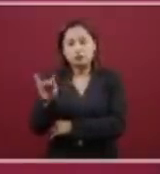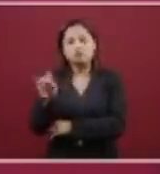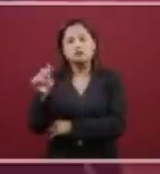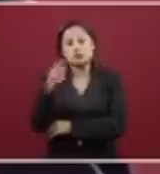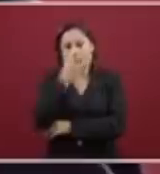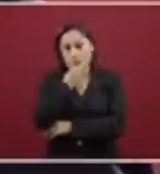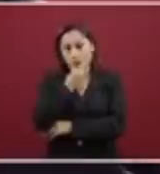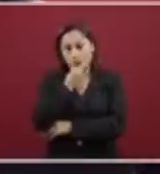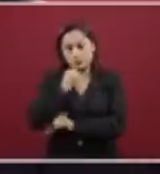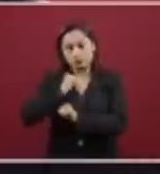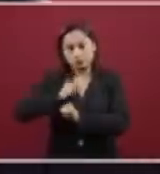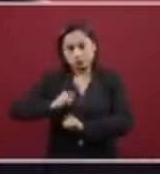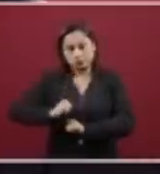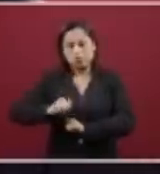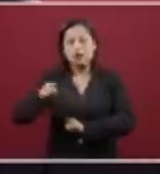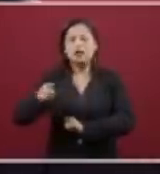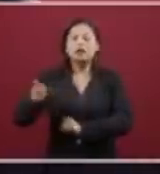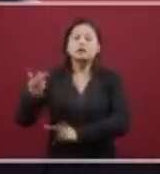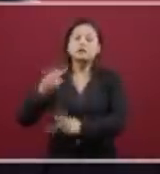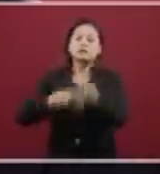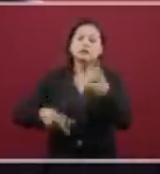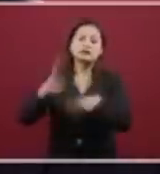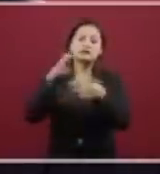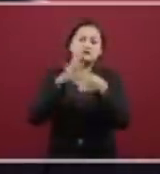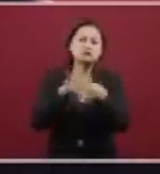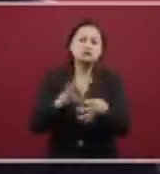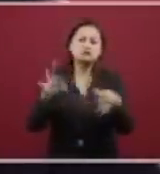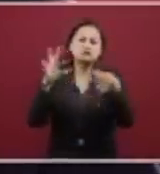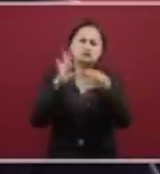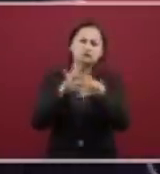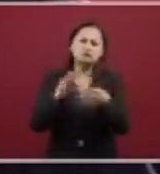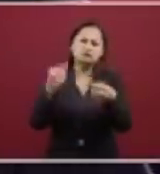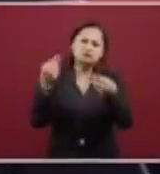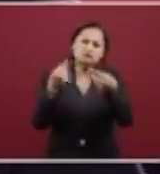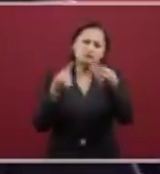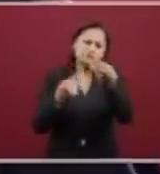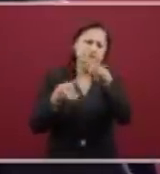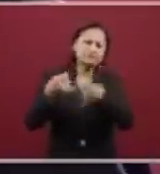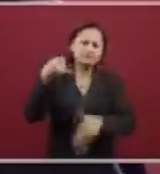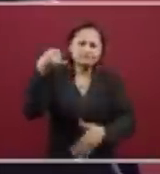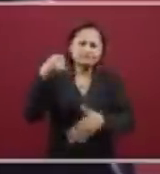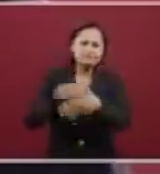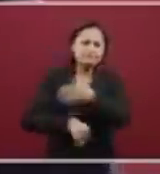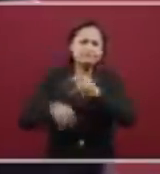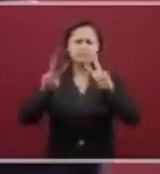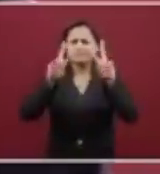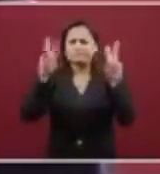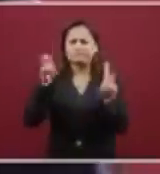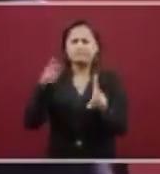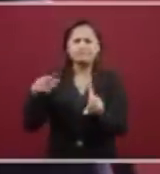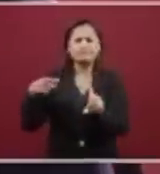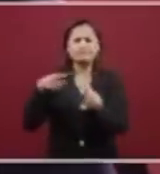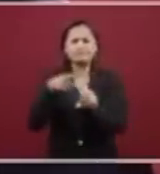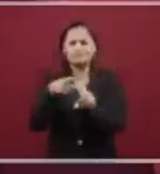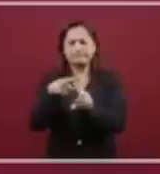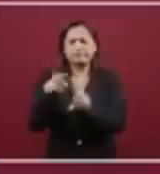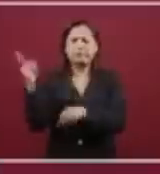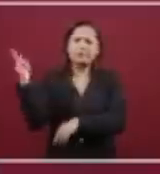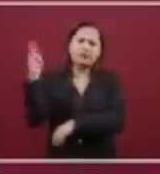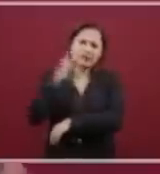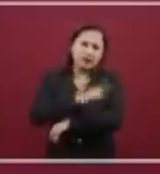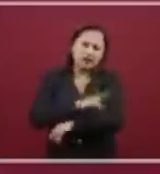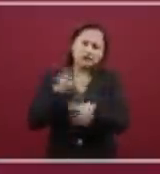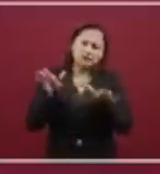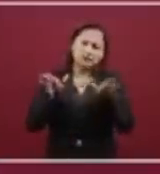ya todos los elementos sobre lo del aeropuerto o sobre el